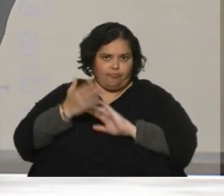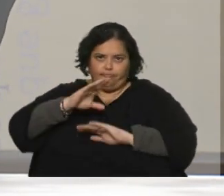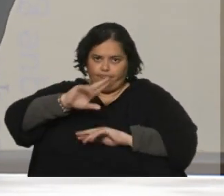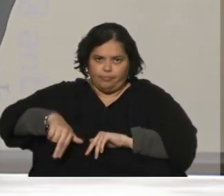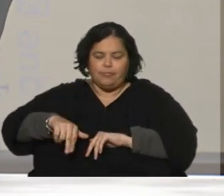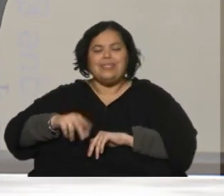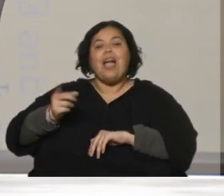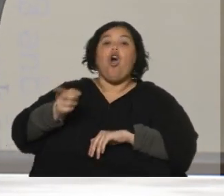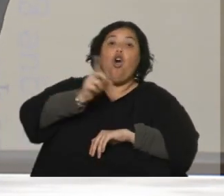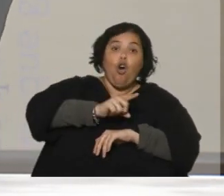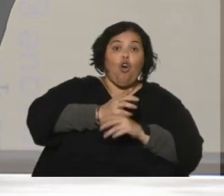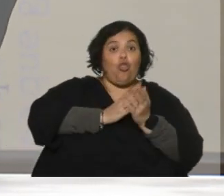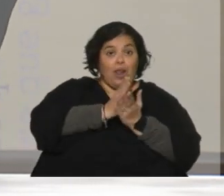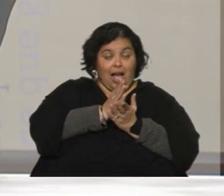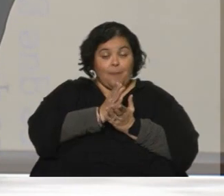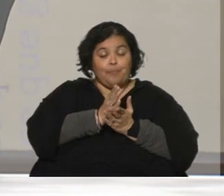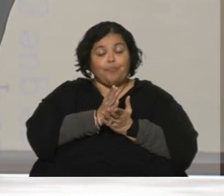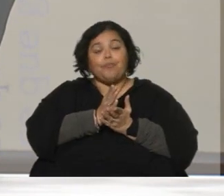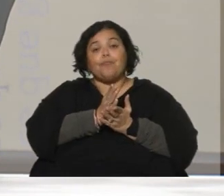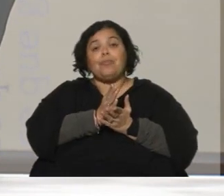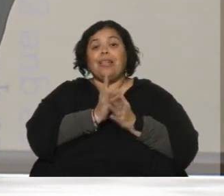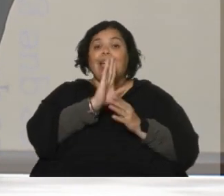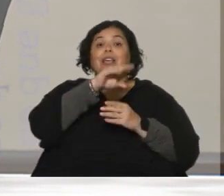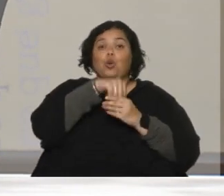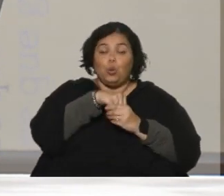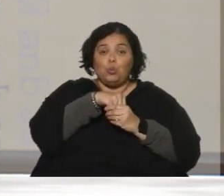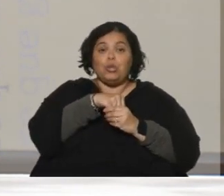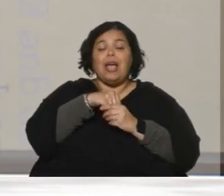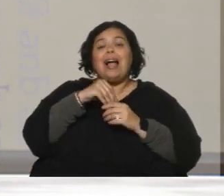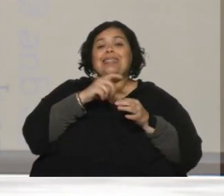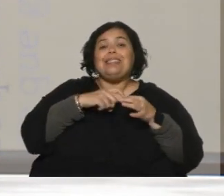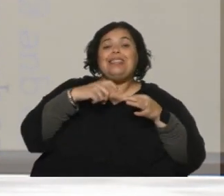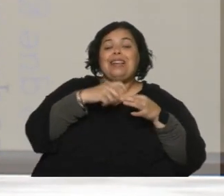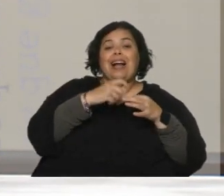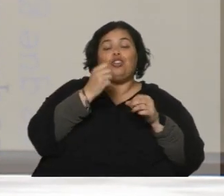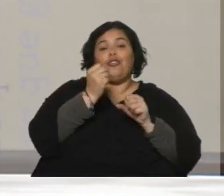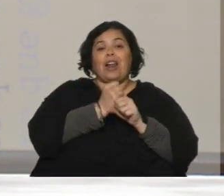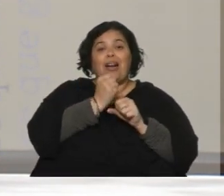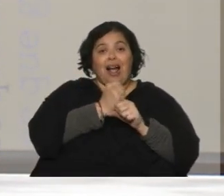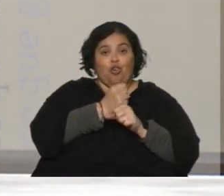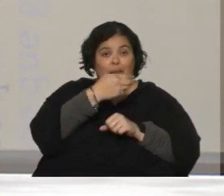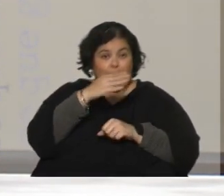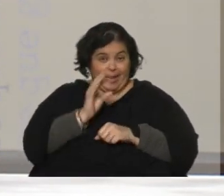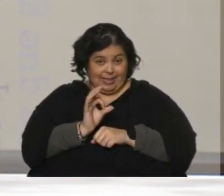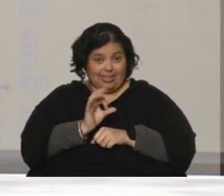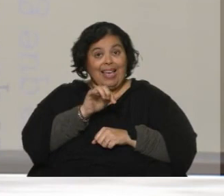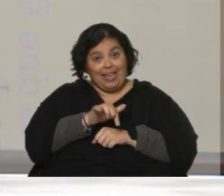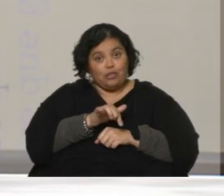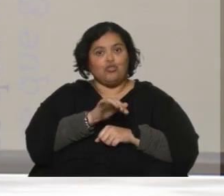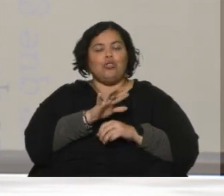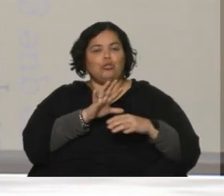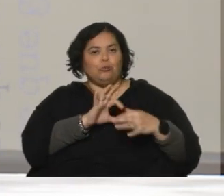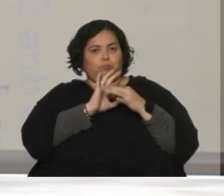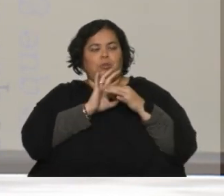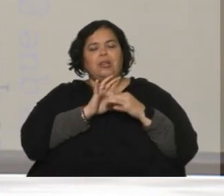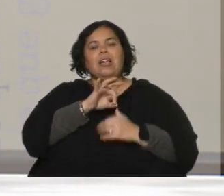hay otra corriente que que incluye al al Sindicato de trabajadores de seguridad social y que tiene su correlato político en el partido socialista